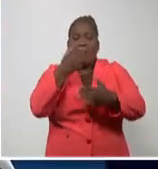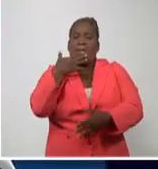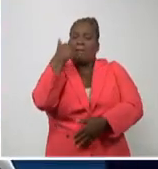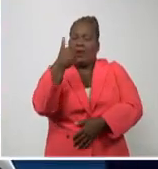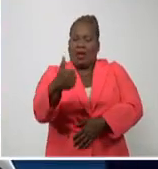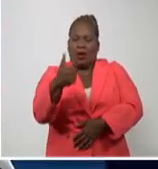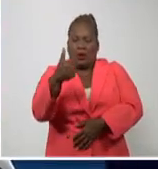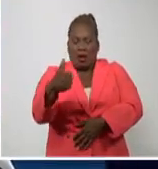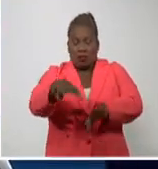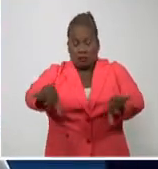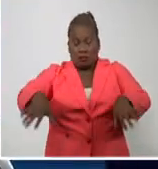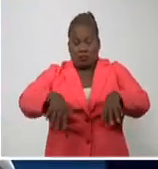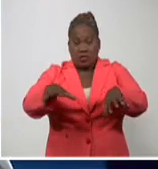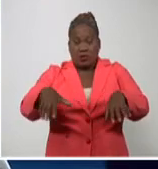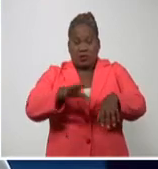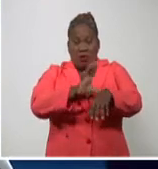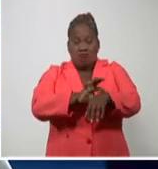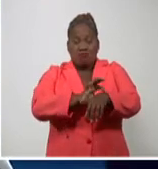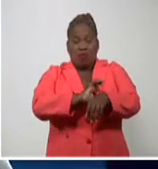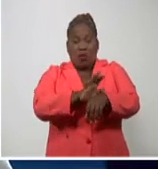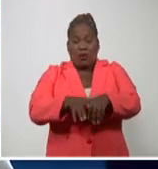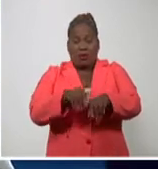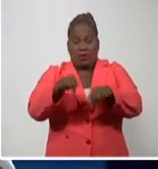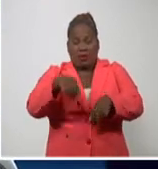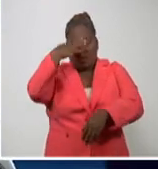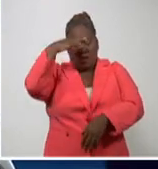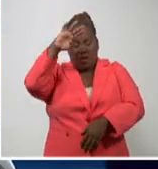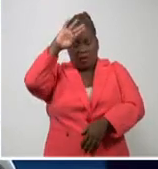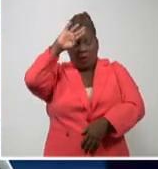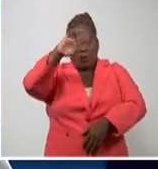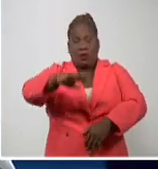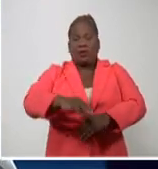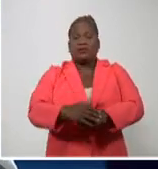proteger? actual situación ¿Con qué? epidemiológica del país. Con Lisbeth Penning Matos, disciplina, con Sistema Informativo. control.